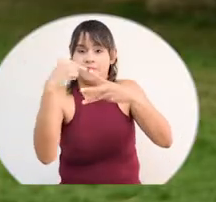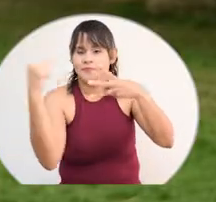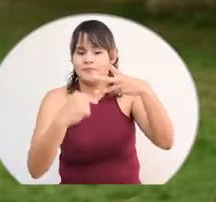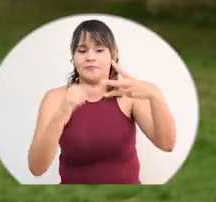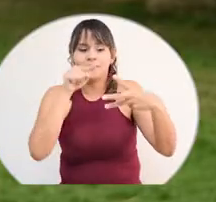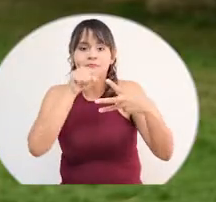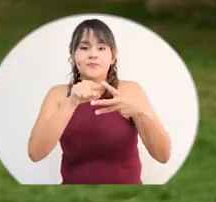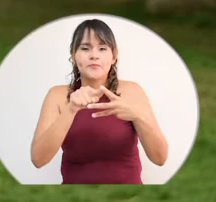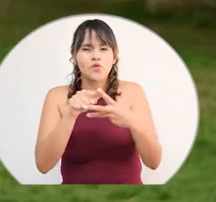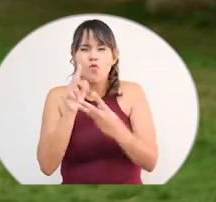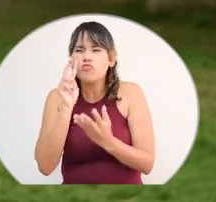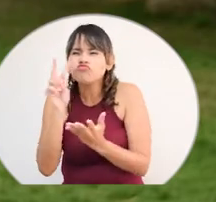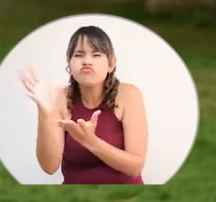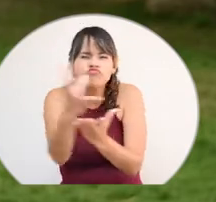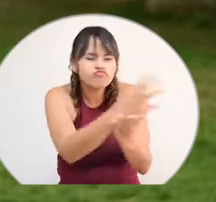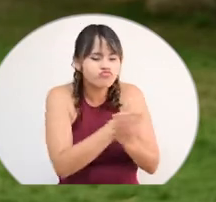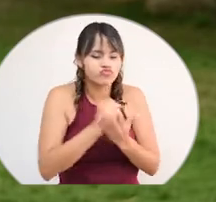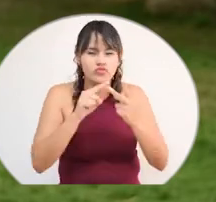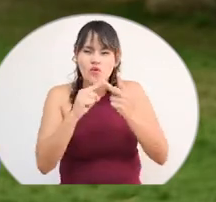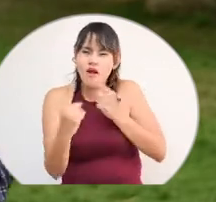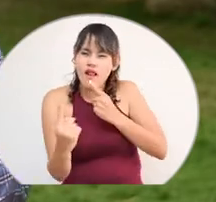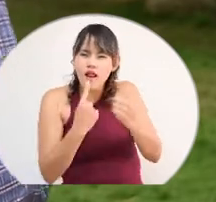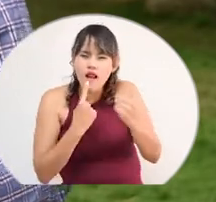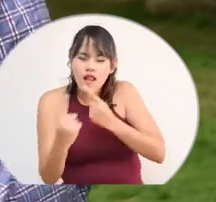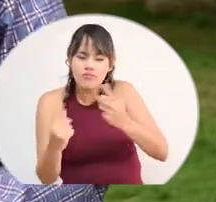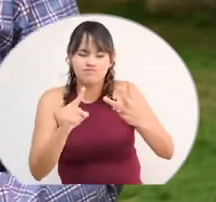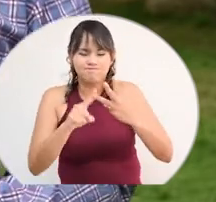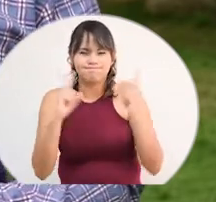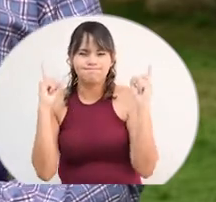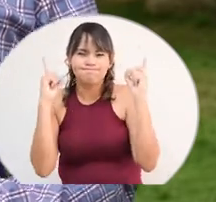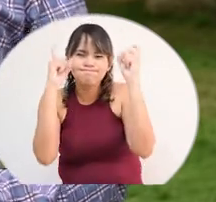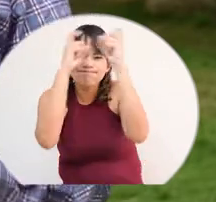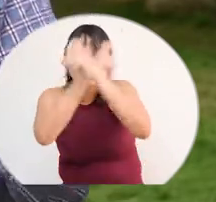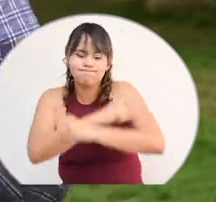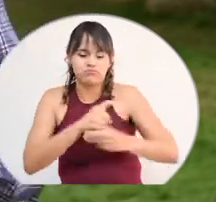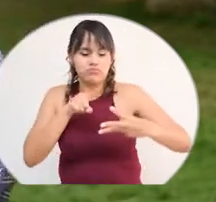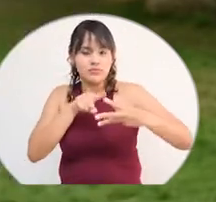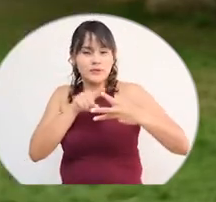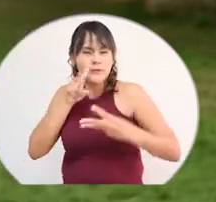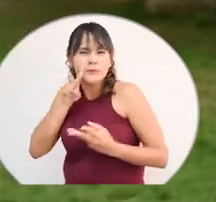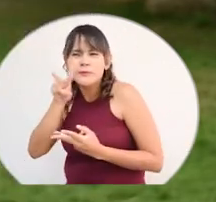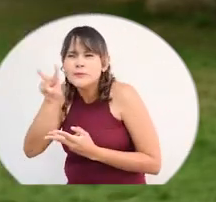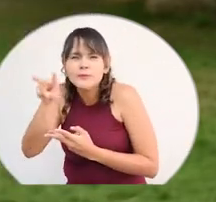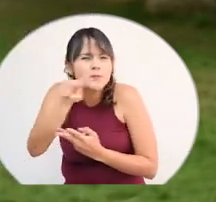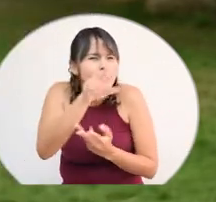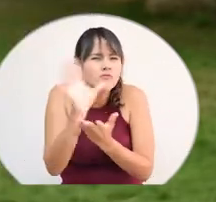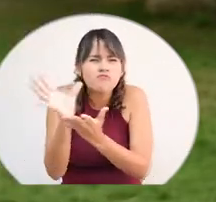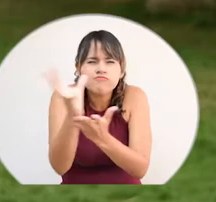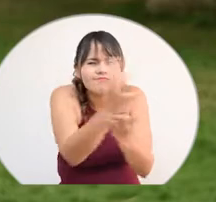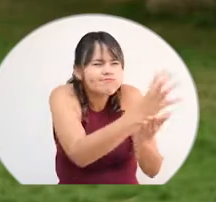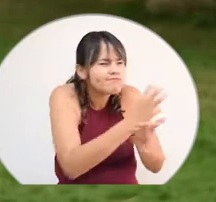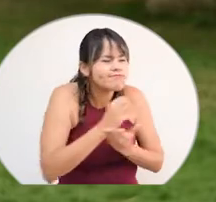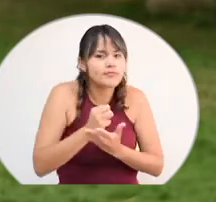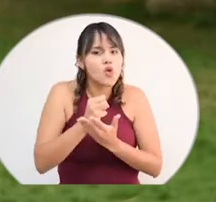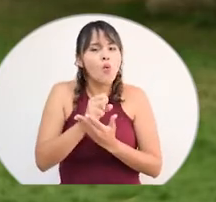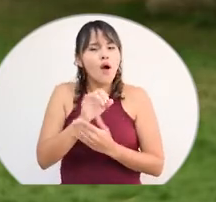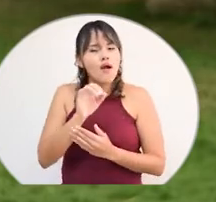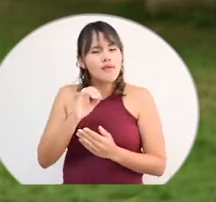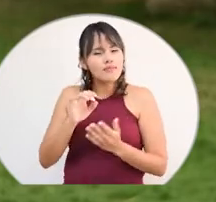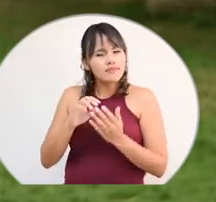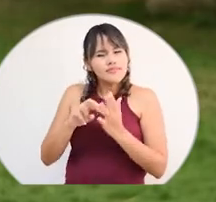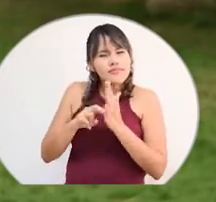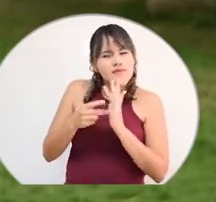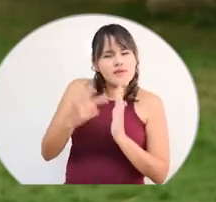observar el conversar y el reflexionar el observar en el sentido de ponerse delante